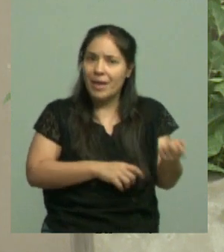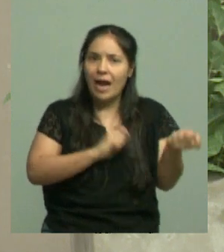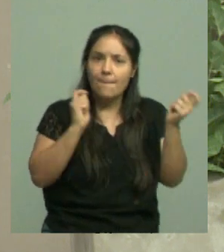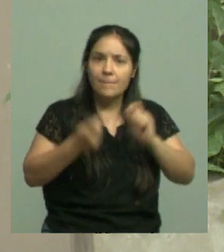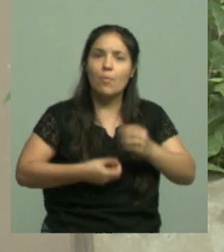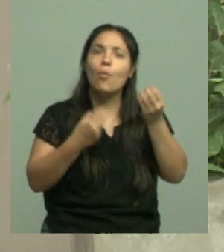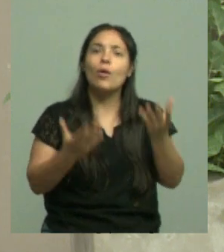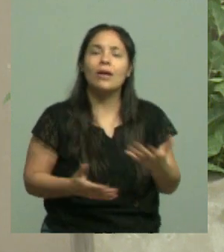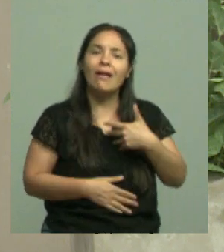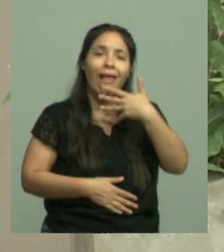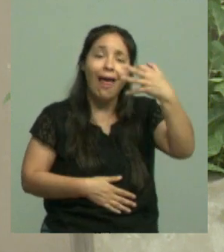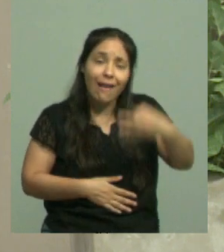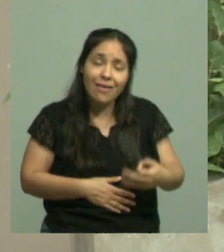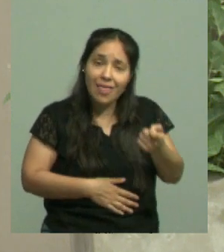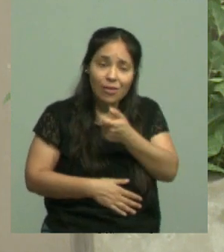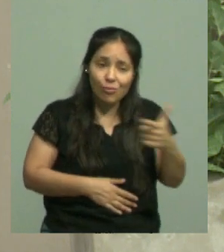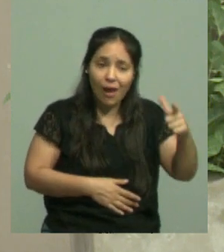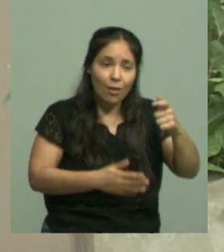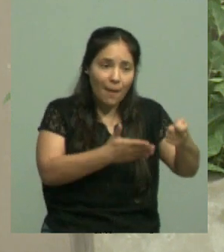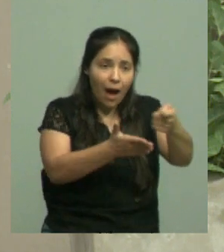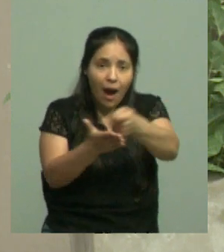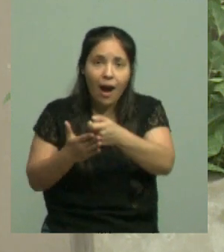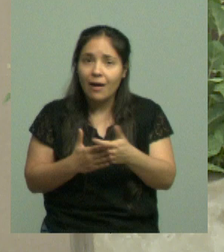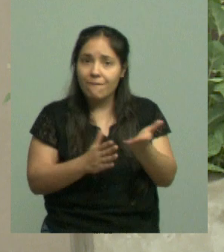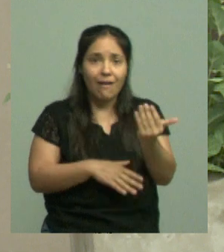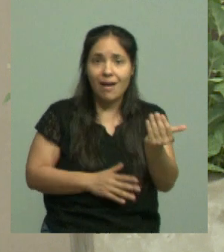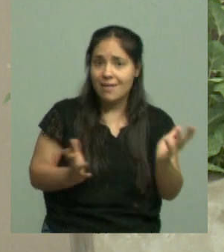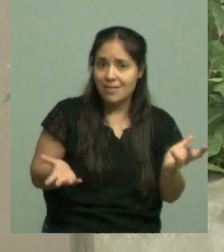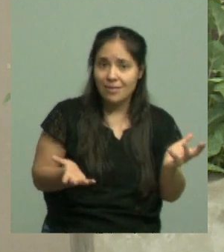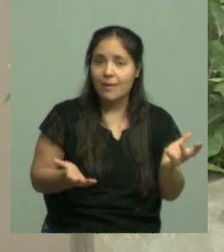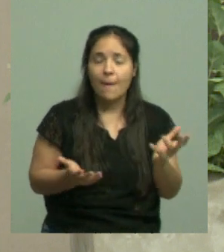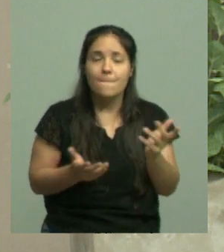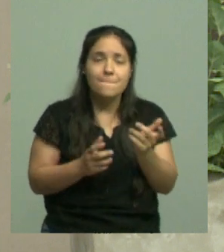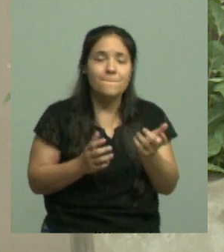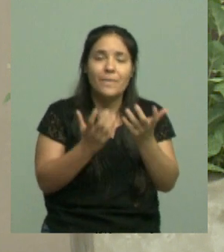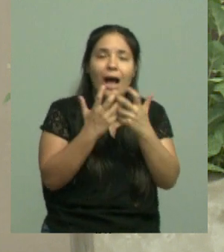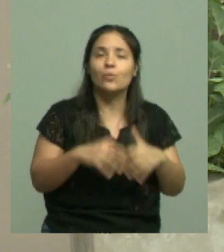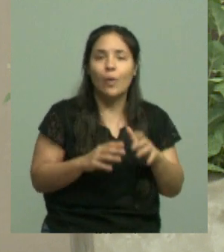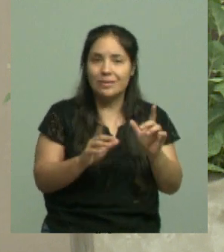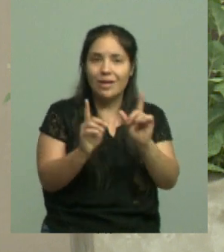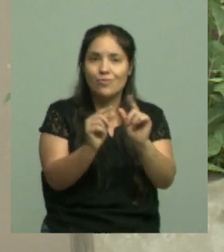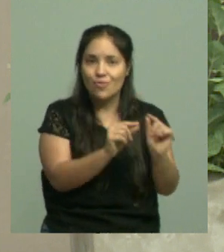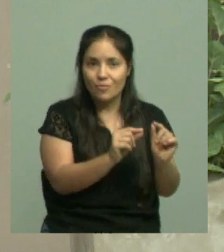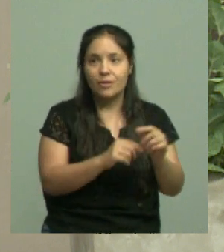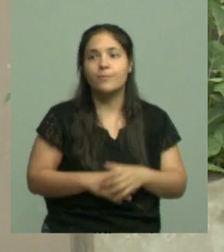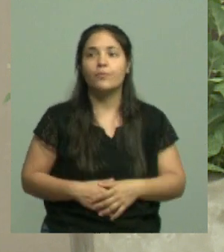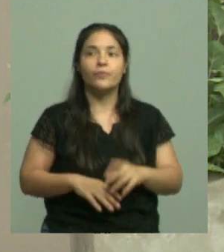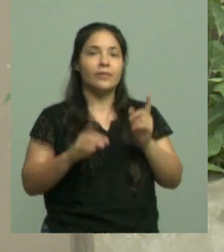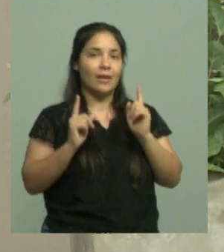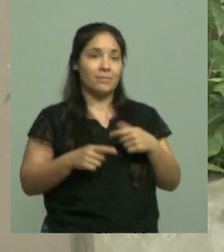la Argentina, ¿no? Sí, y después otra cosa, que no estamos, y con tanta